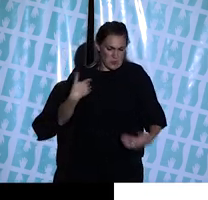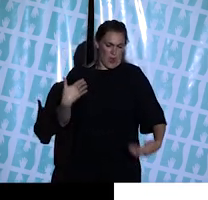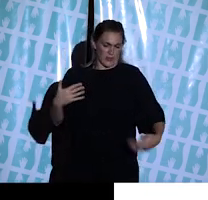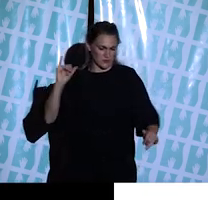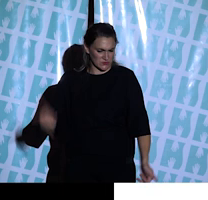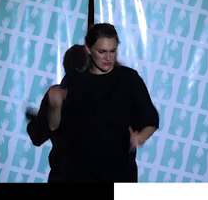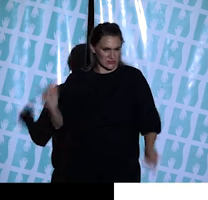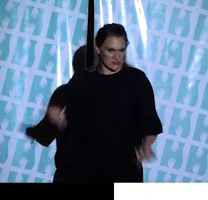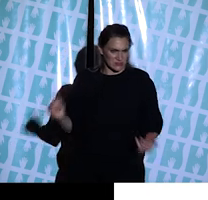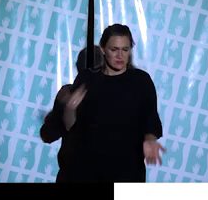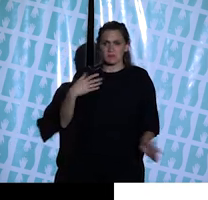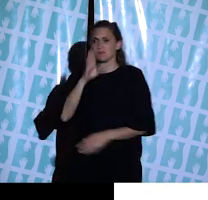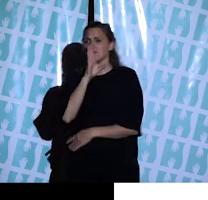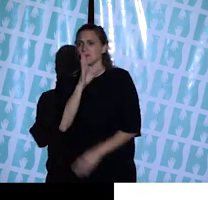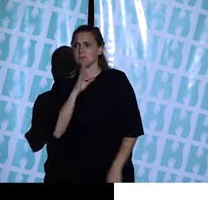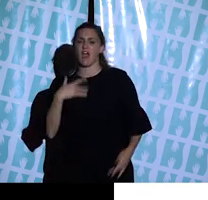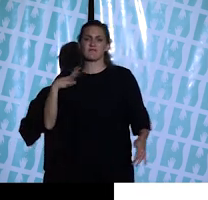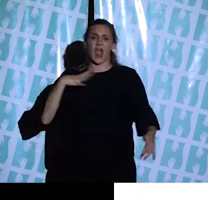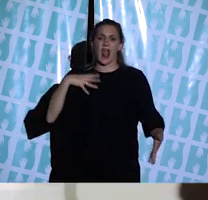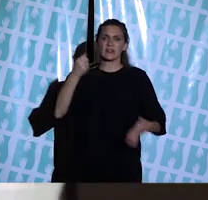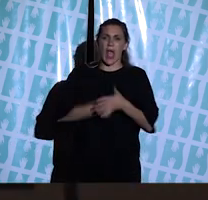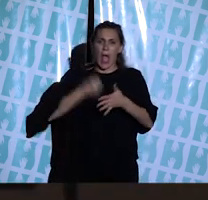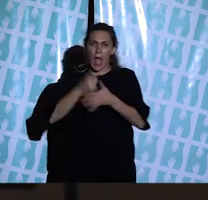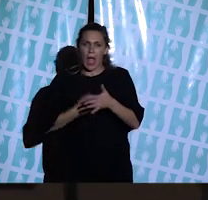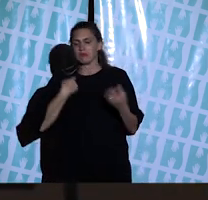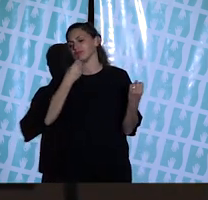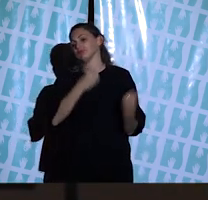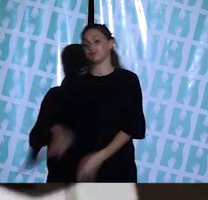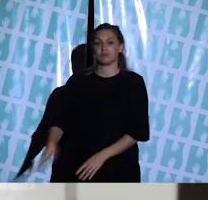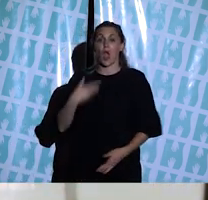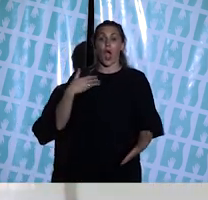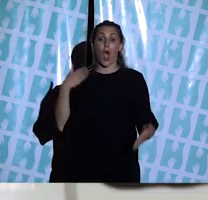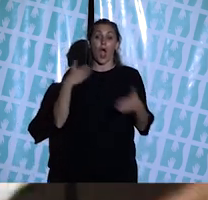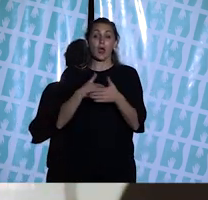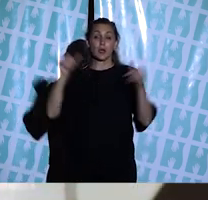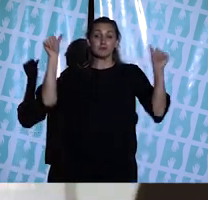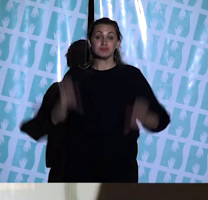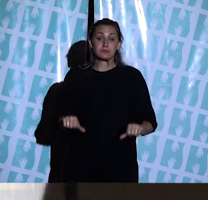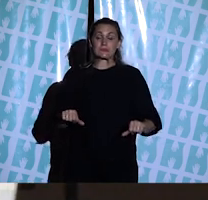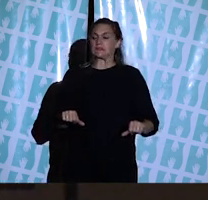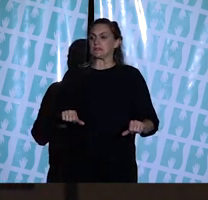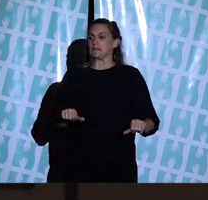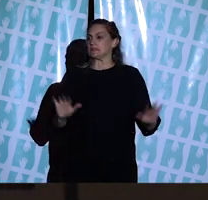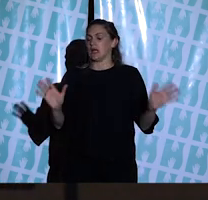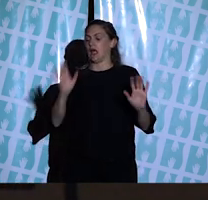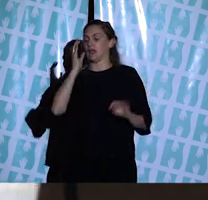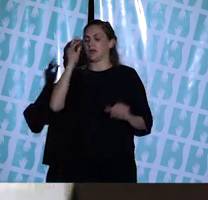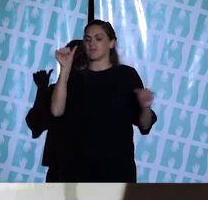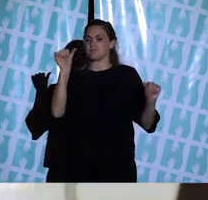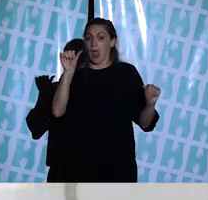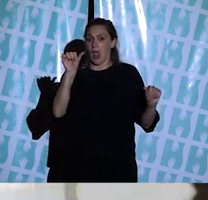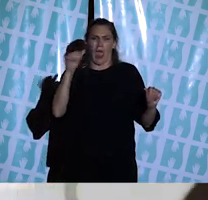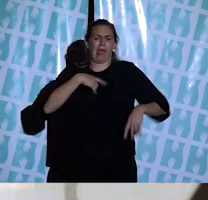social, pasividad, falta de disciplina o esfuerzo, escasa tolerancia a la frustración. Son todo el espectro de problemas que podemos